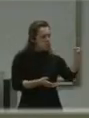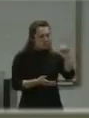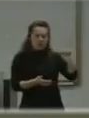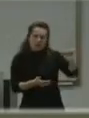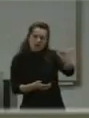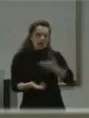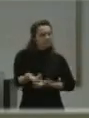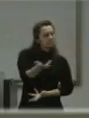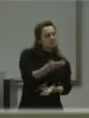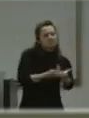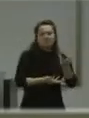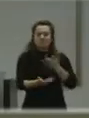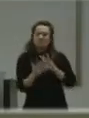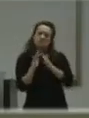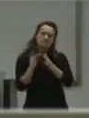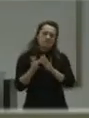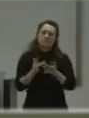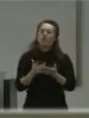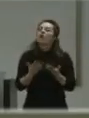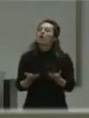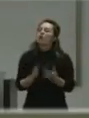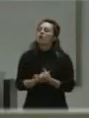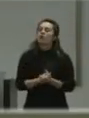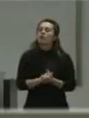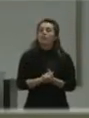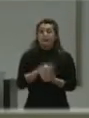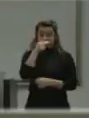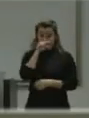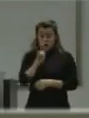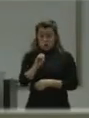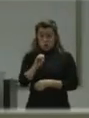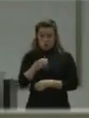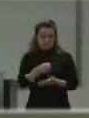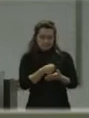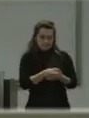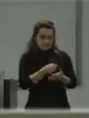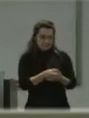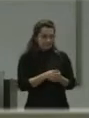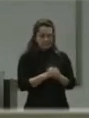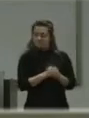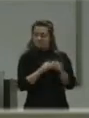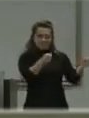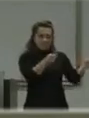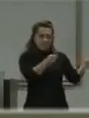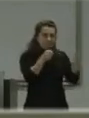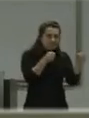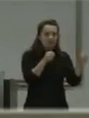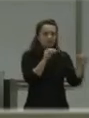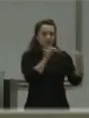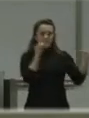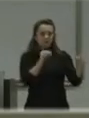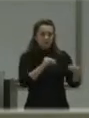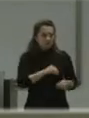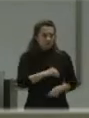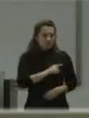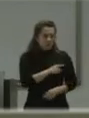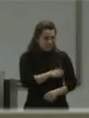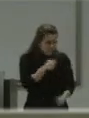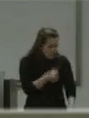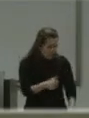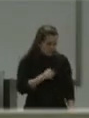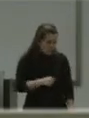personas en cuanto por ejemplo el niño que presiona la niña y le roba besos cuando pequeño y uno le dice sí Ese es el